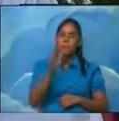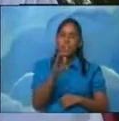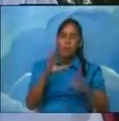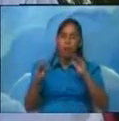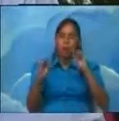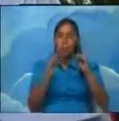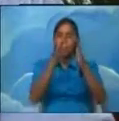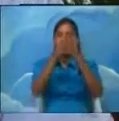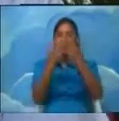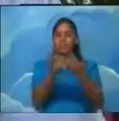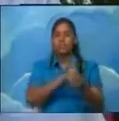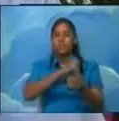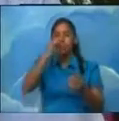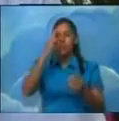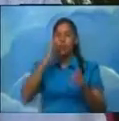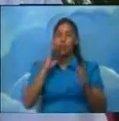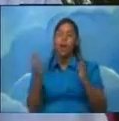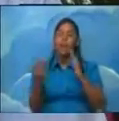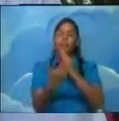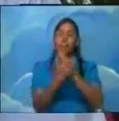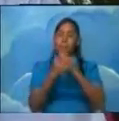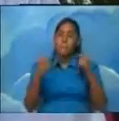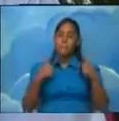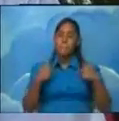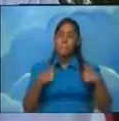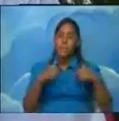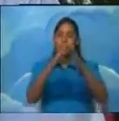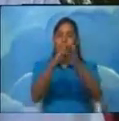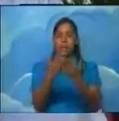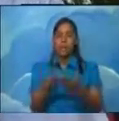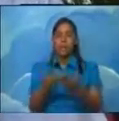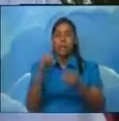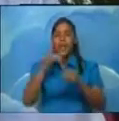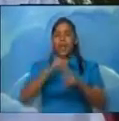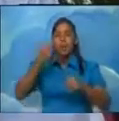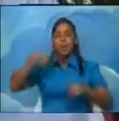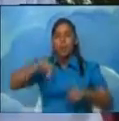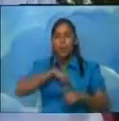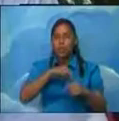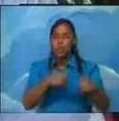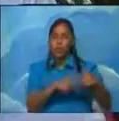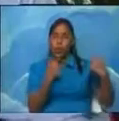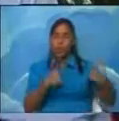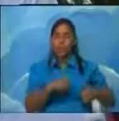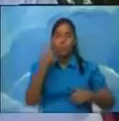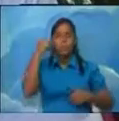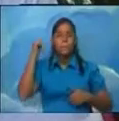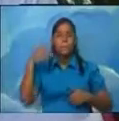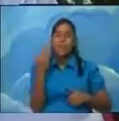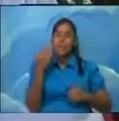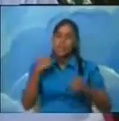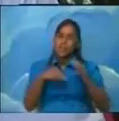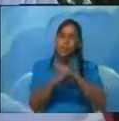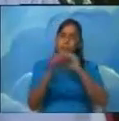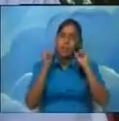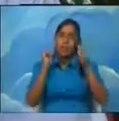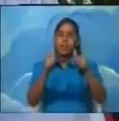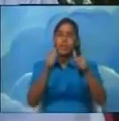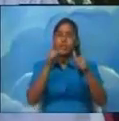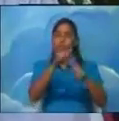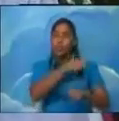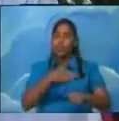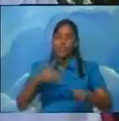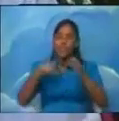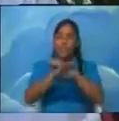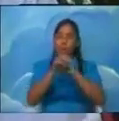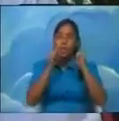la palabra. Guardaréis mis palabras en vuestro corazón. ¿Para qué? Para que te vaya bien. ¿Usted quiere que le